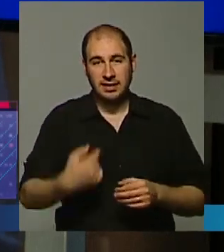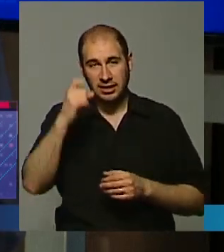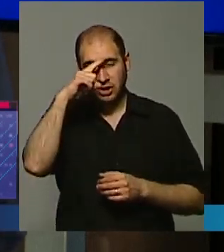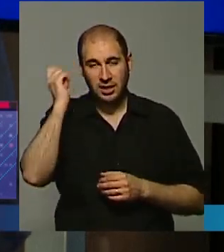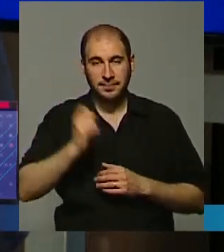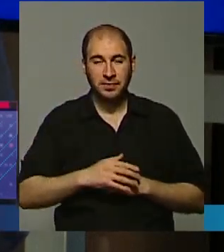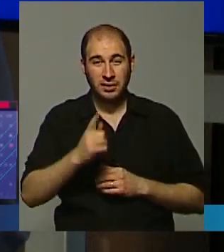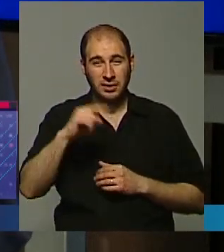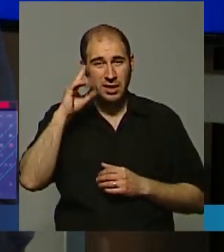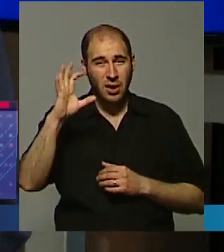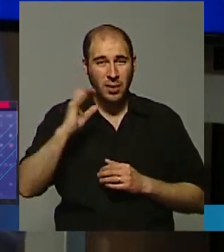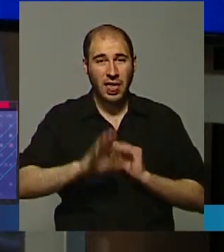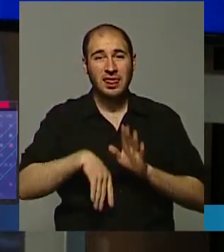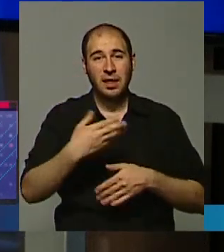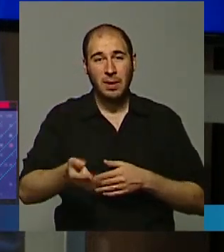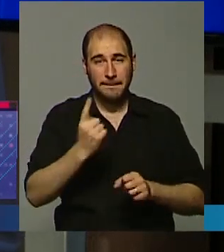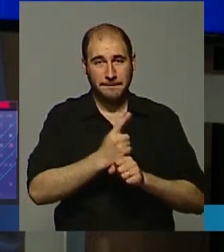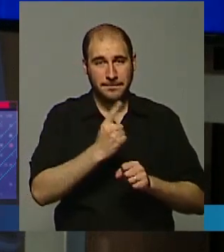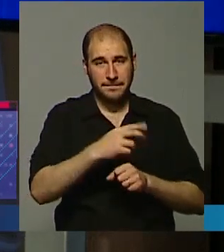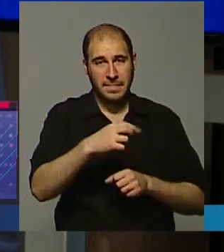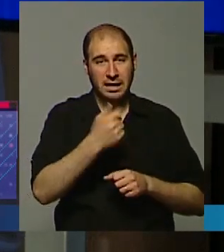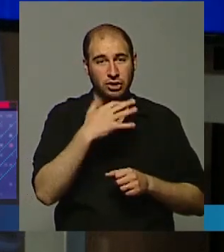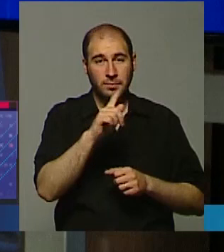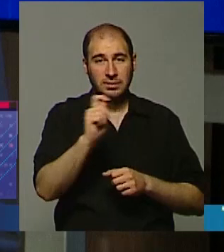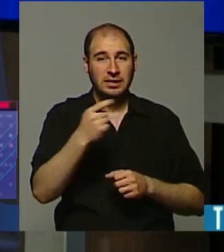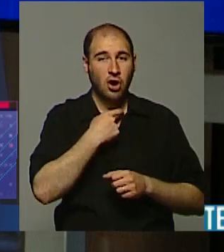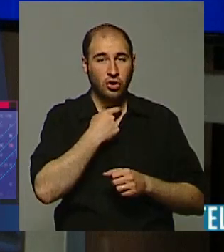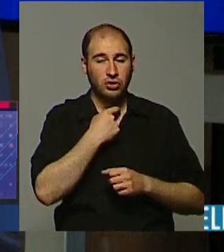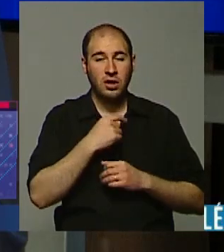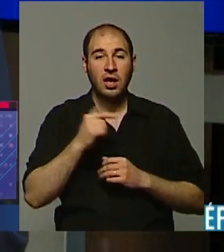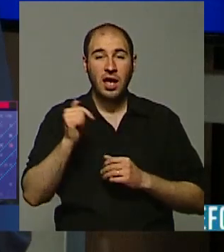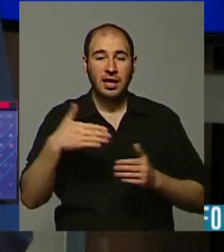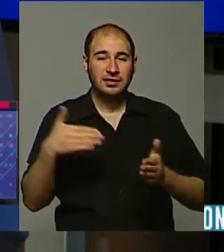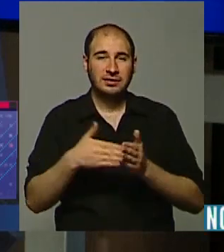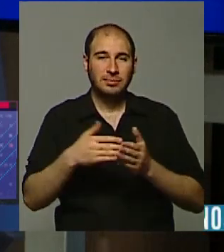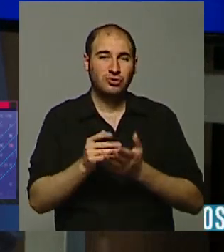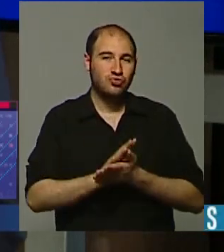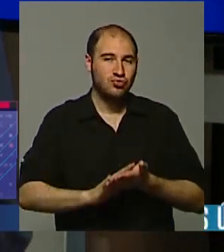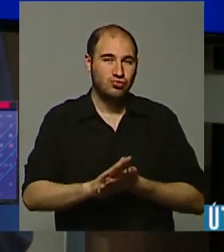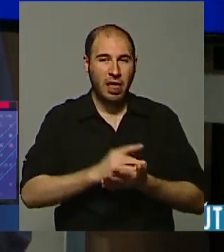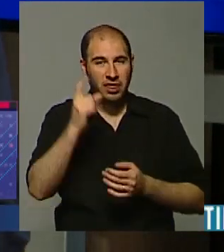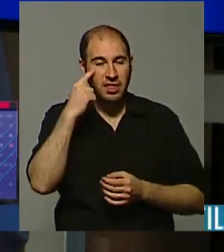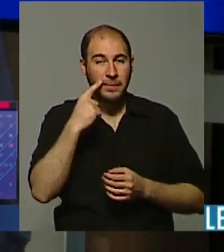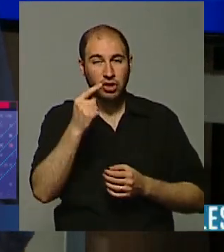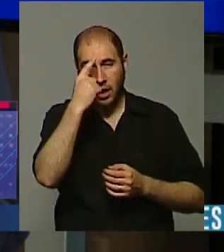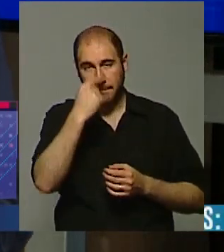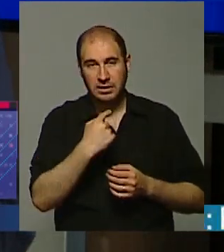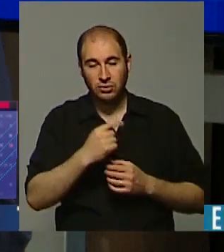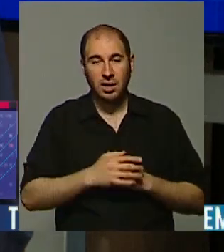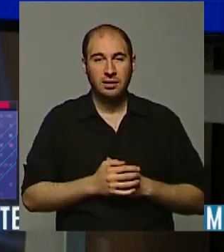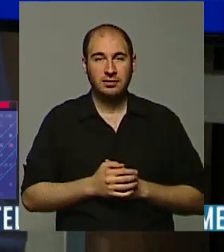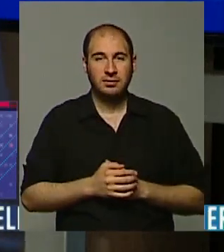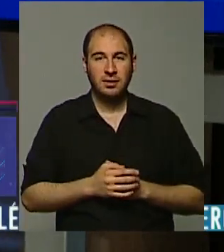nación. Recordemos que después de las primarias, allá por el mes de agosto, hubo un cepo light, un cepo de 10.000 dólares por mes, que no terminó